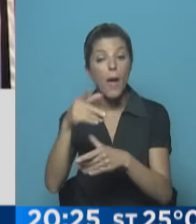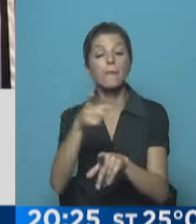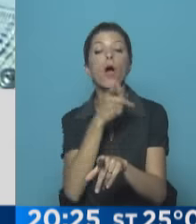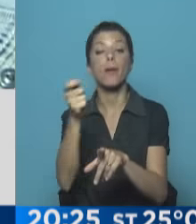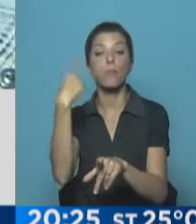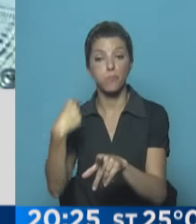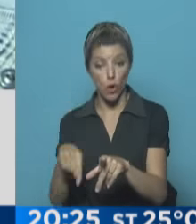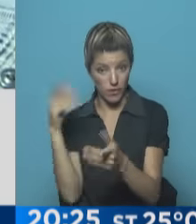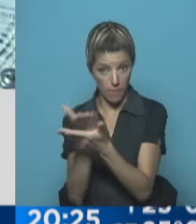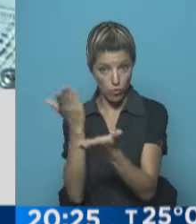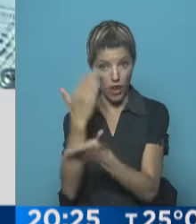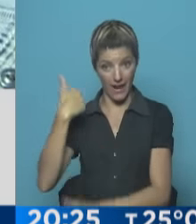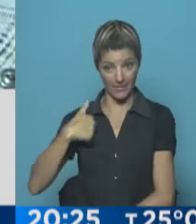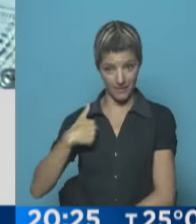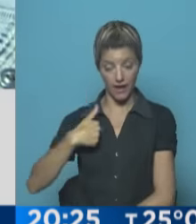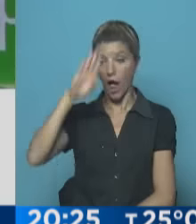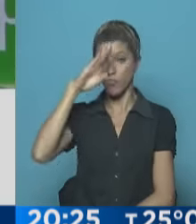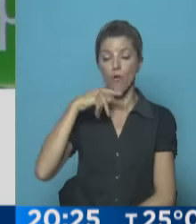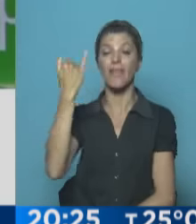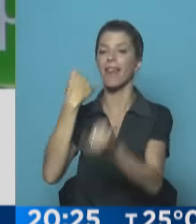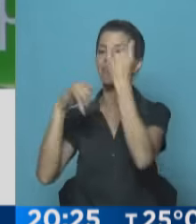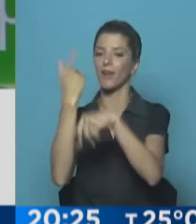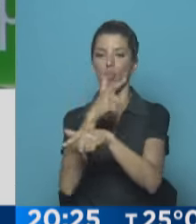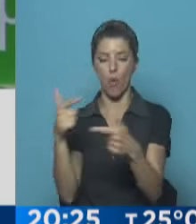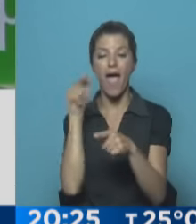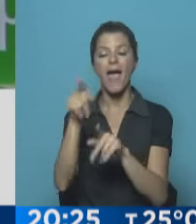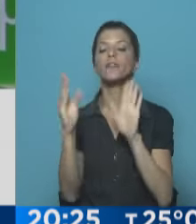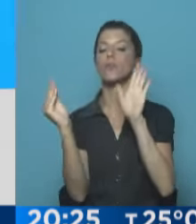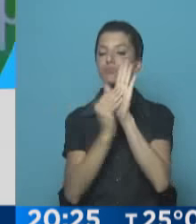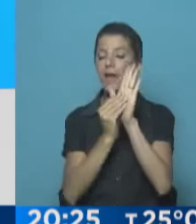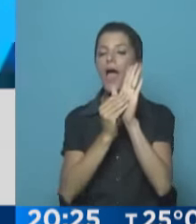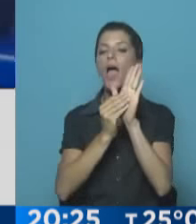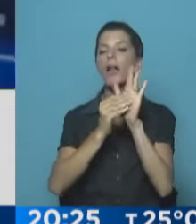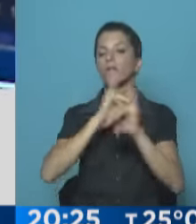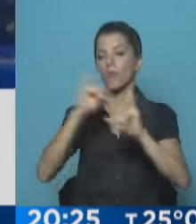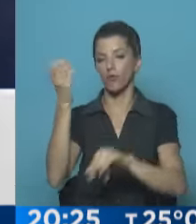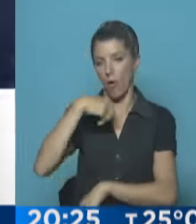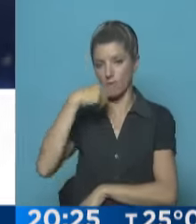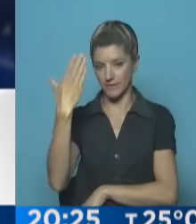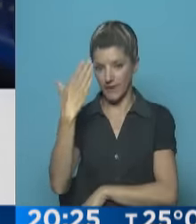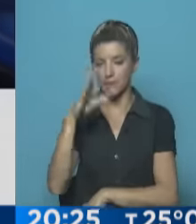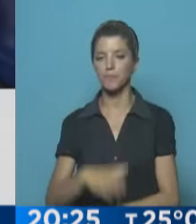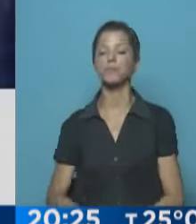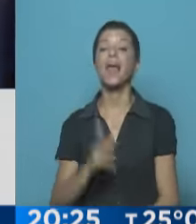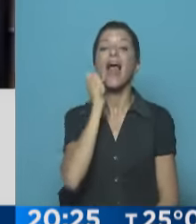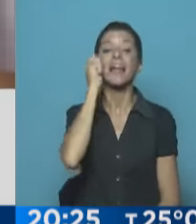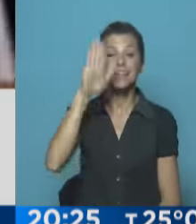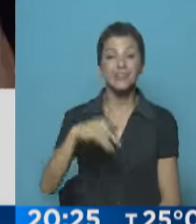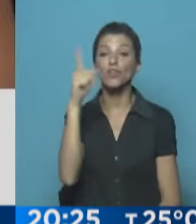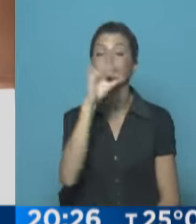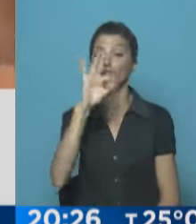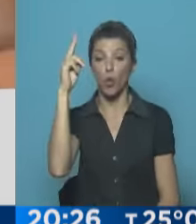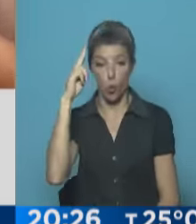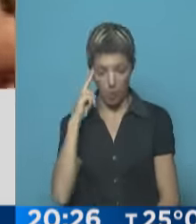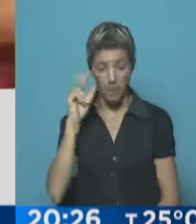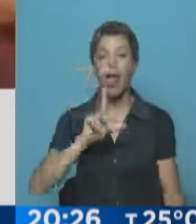nacionales en cuotas sin interés. Fue anunciado en el boletín oficial. Nieto 109. El